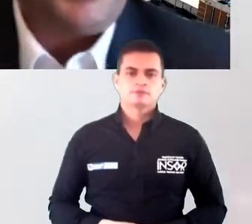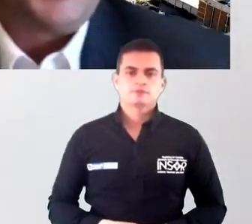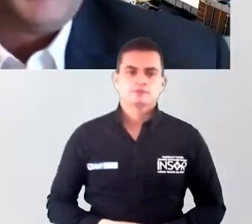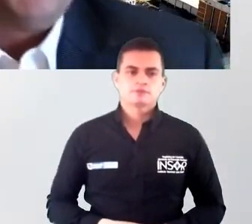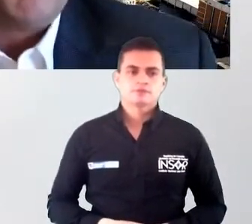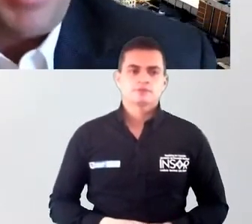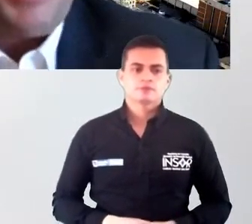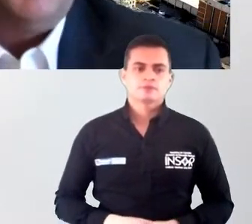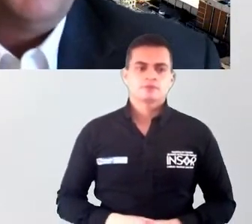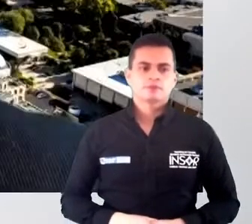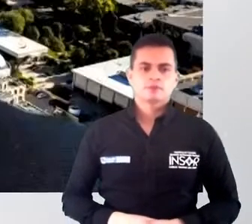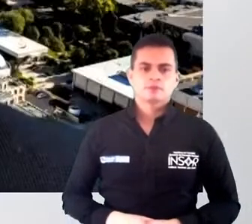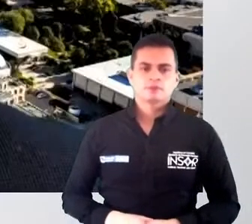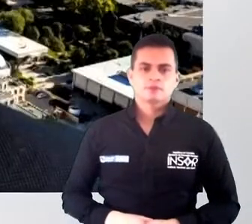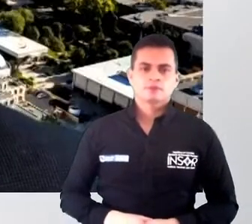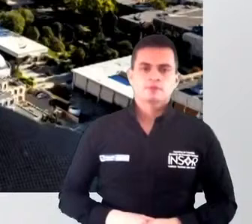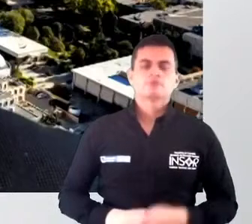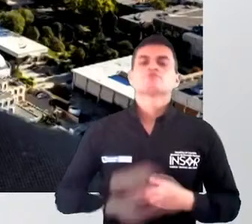Yes.